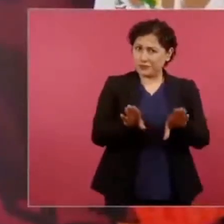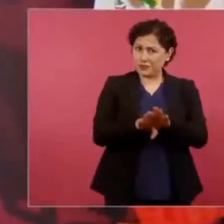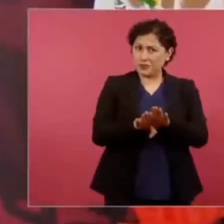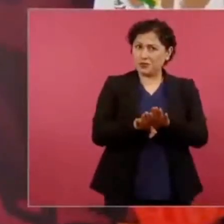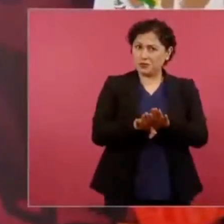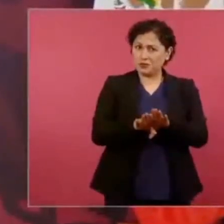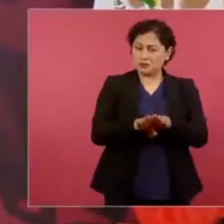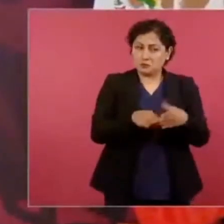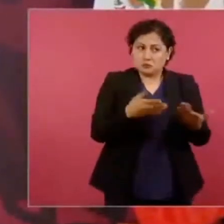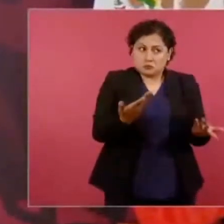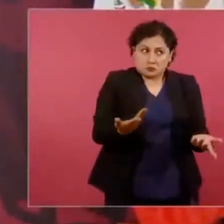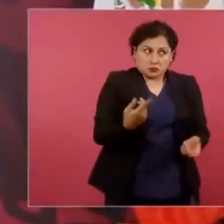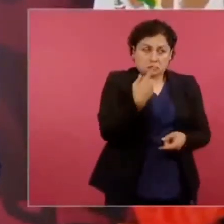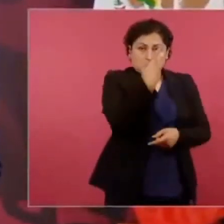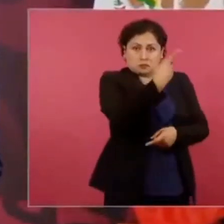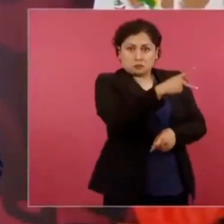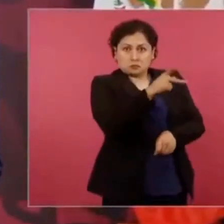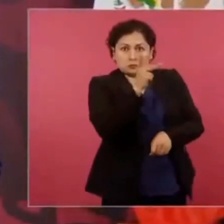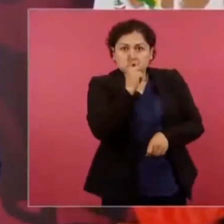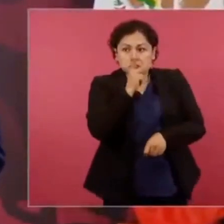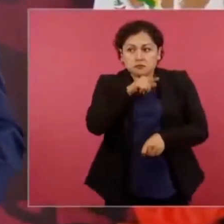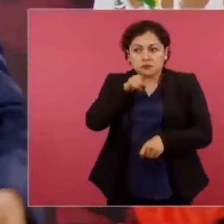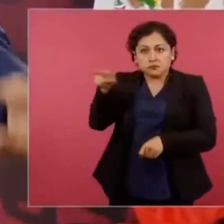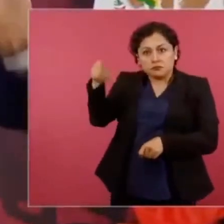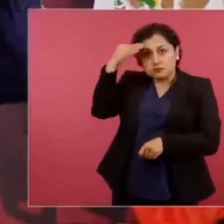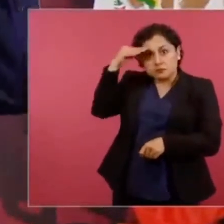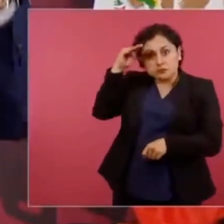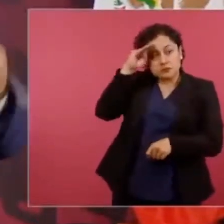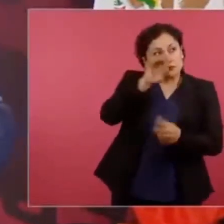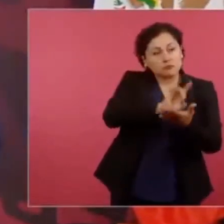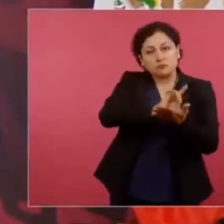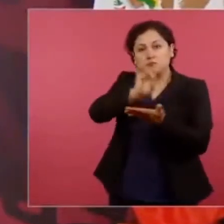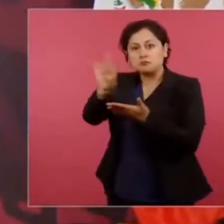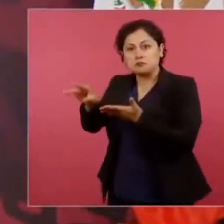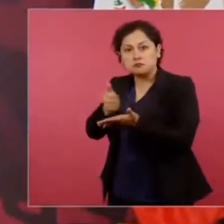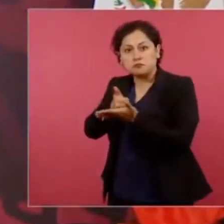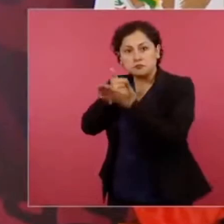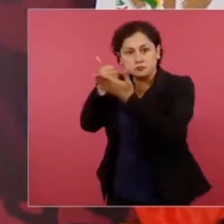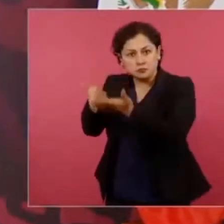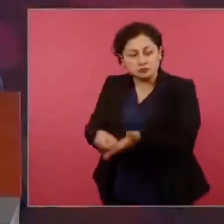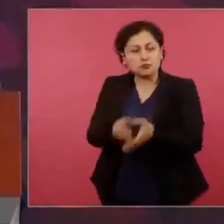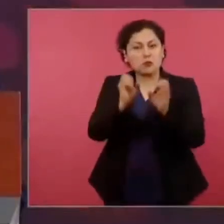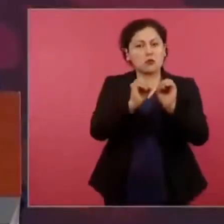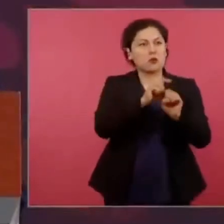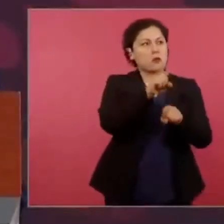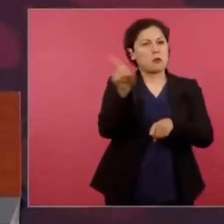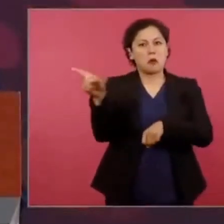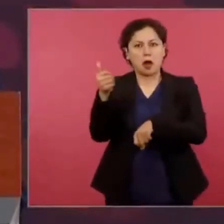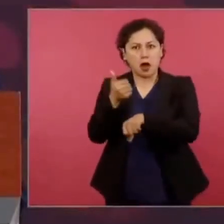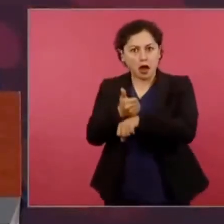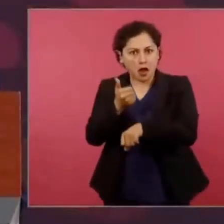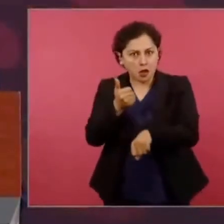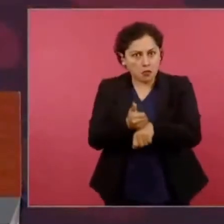a un abuelo? El otro día platicaba yo con Arozarena,